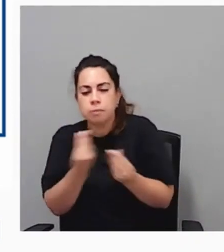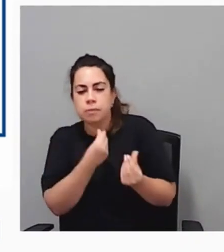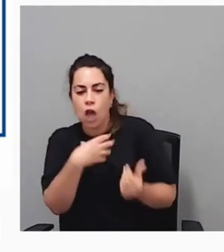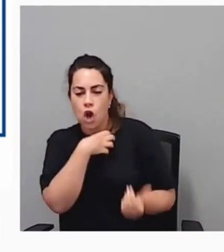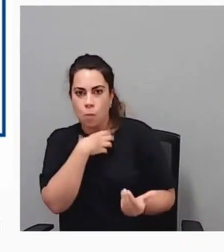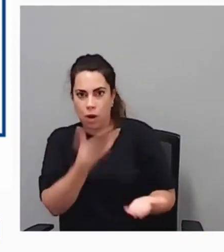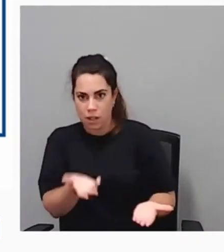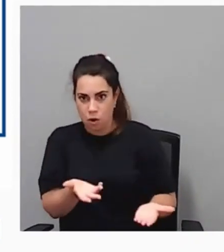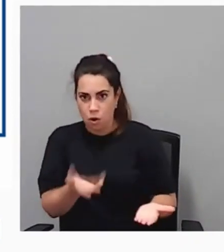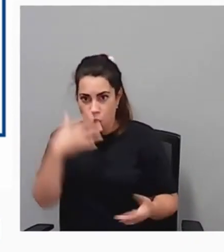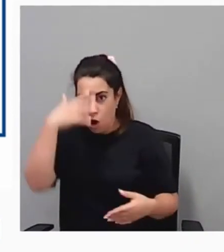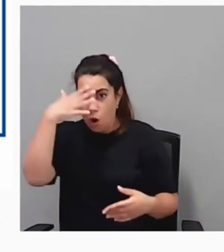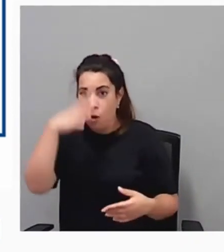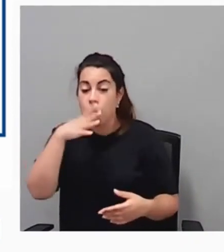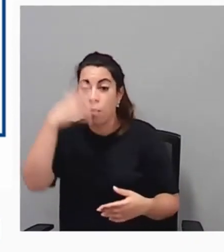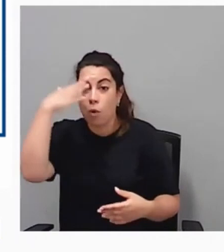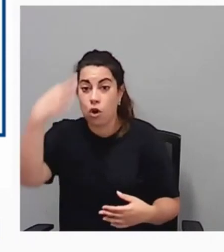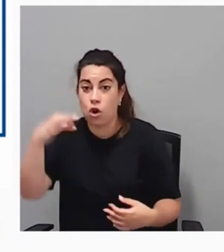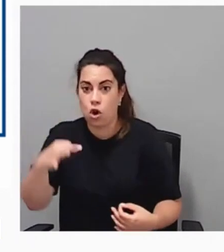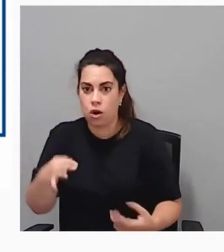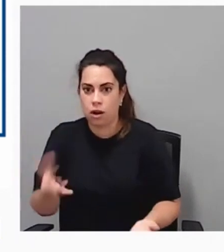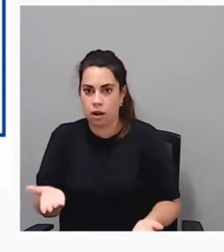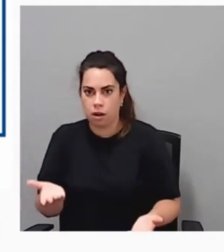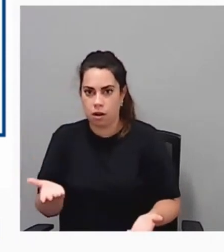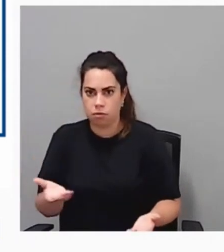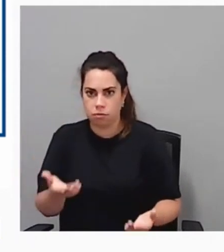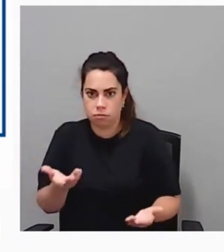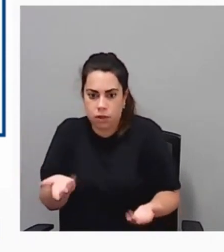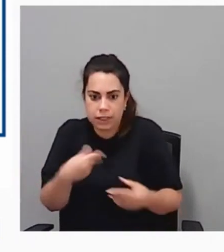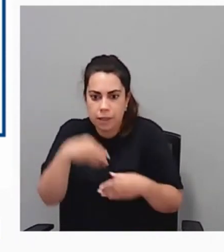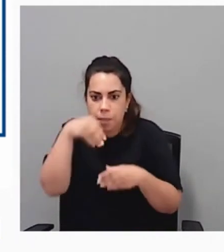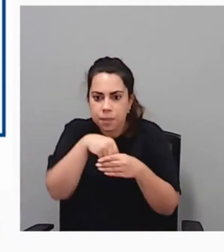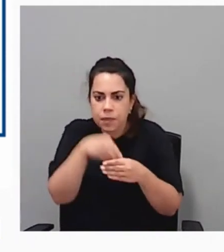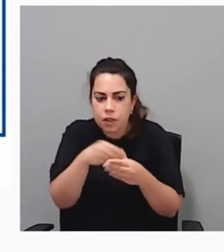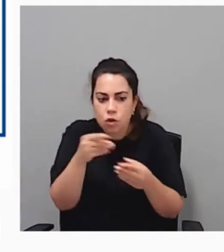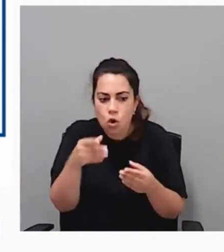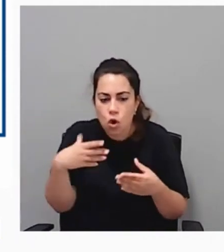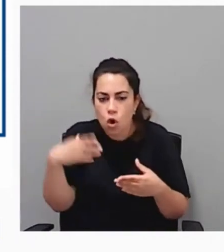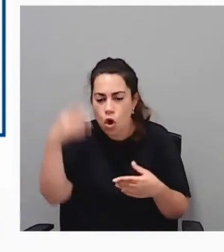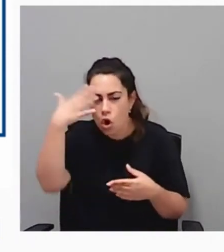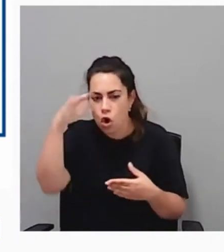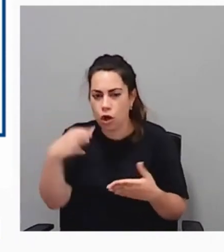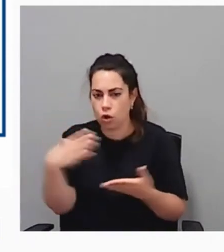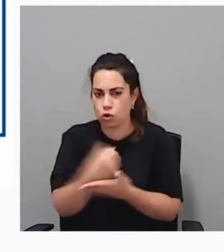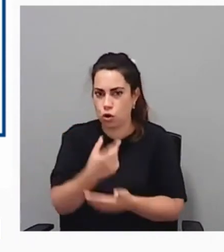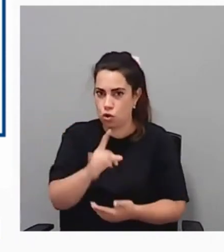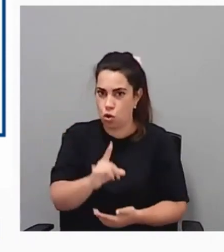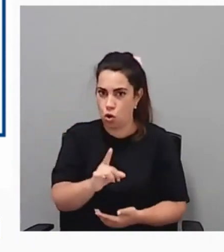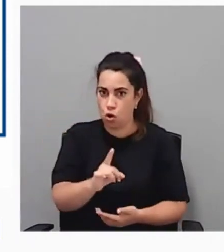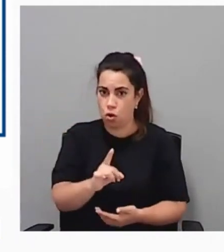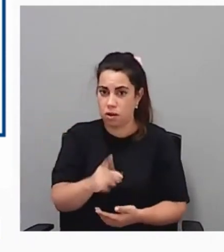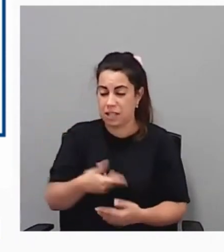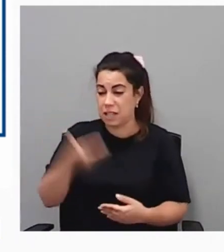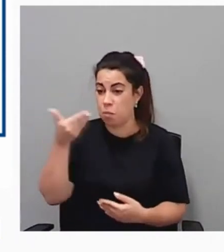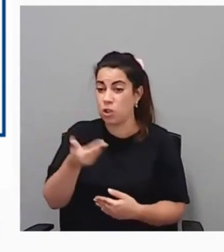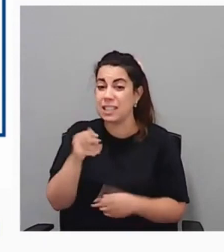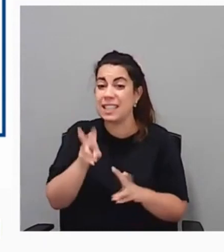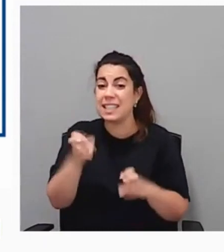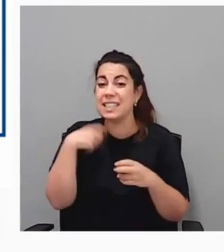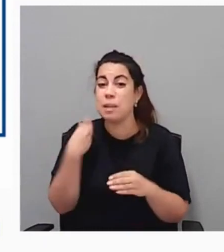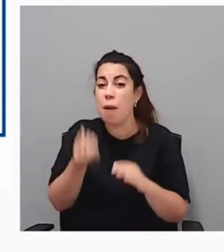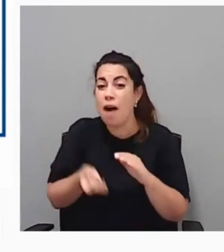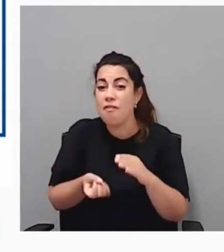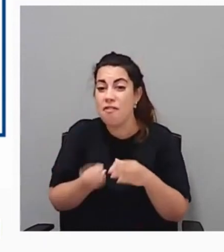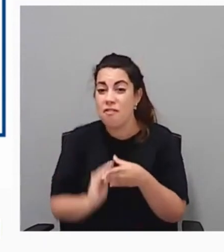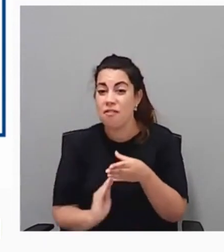lógicos. Hay partes que no son lógicas en el algoritmo. Y hay una parte fundamental, la fabricación, que se escapa.